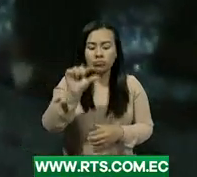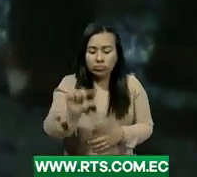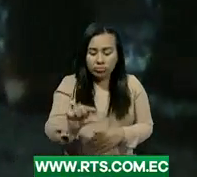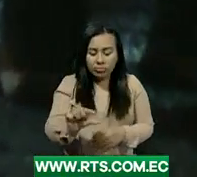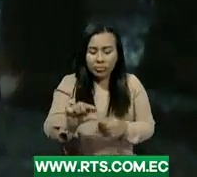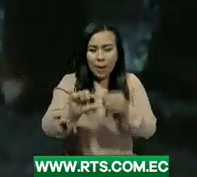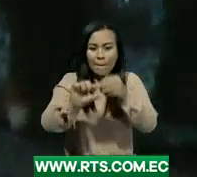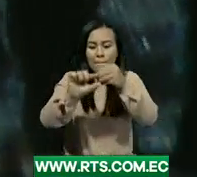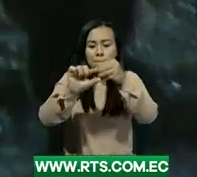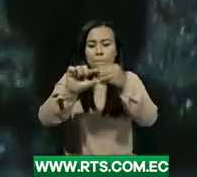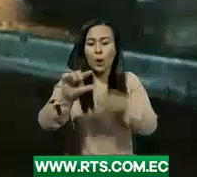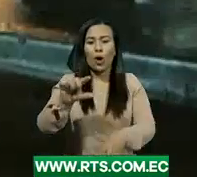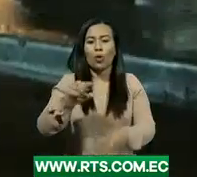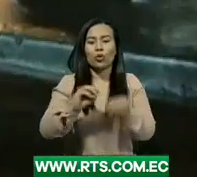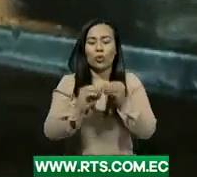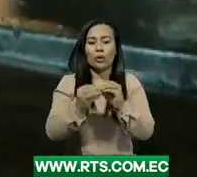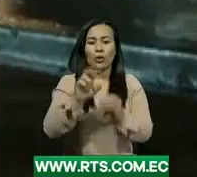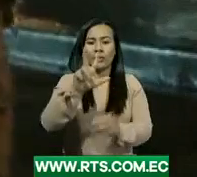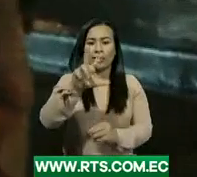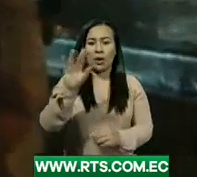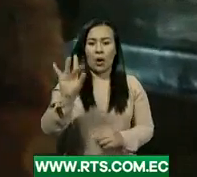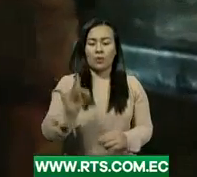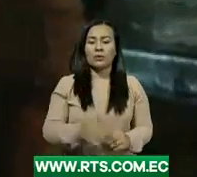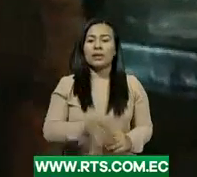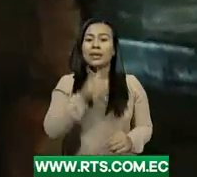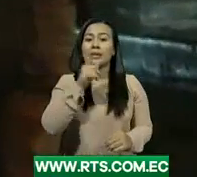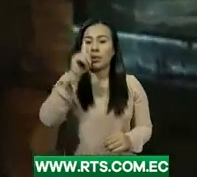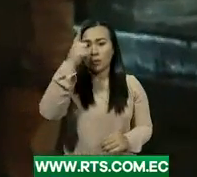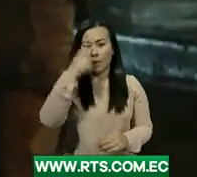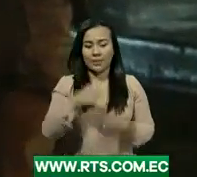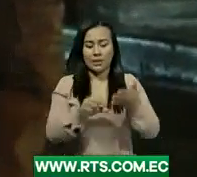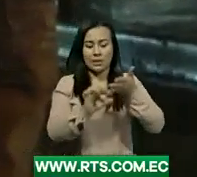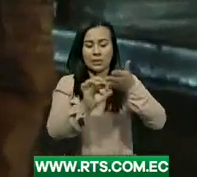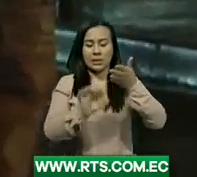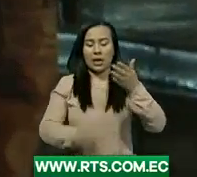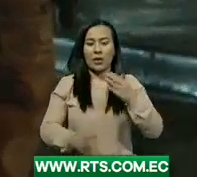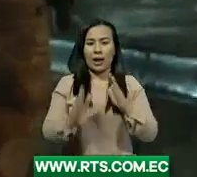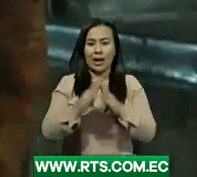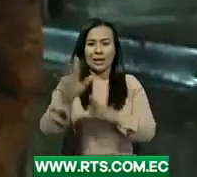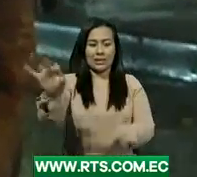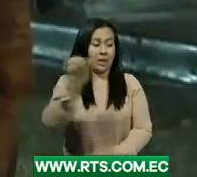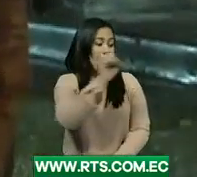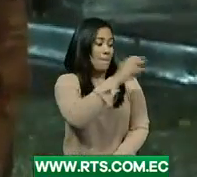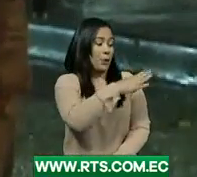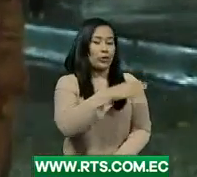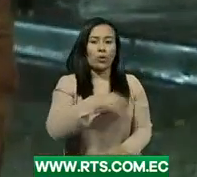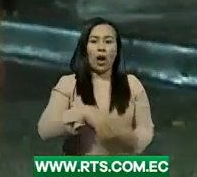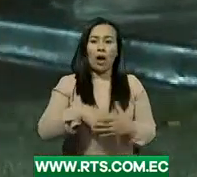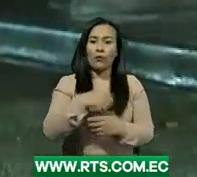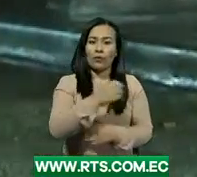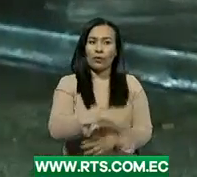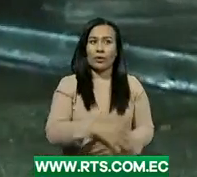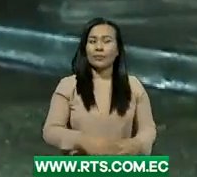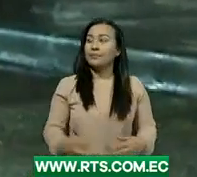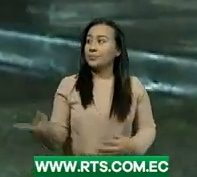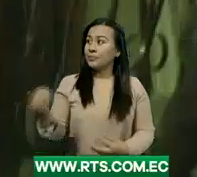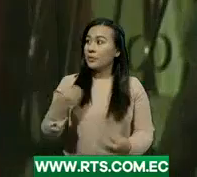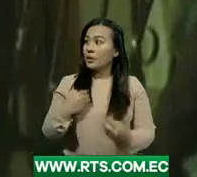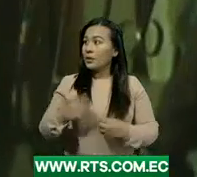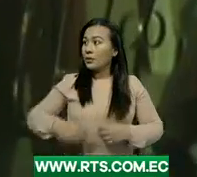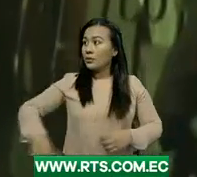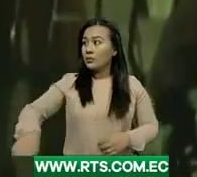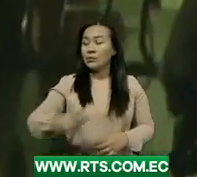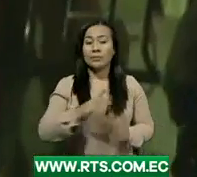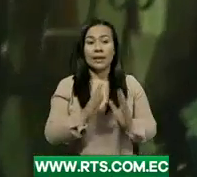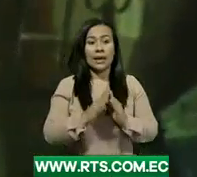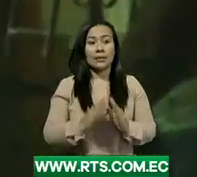percutido calibre 38. Aparentemente alguien lo sacó desde la vivienda para colocarlo afuera y tratar de alterar la escena. Sin